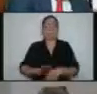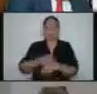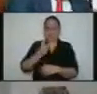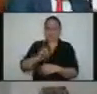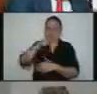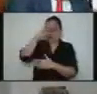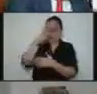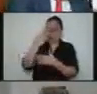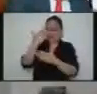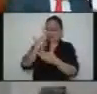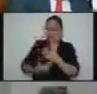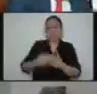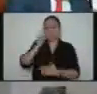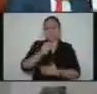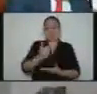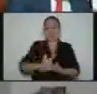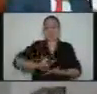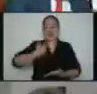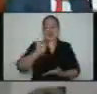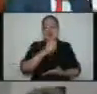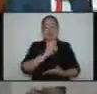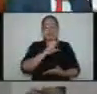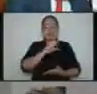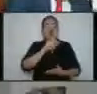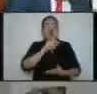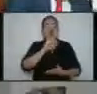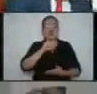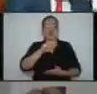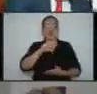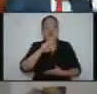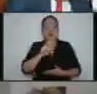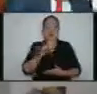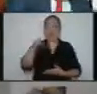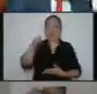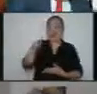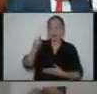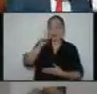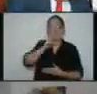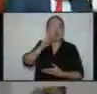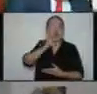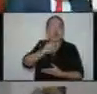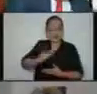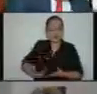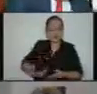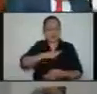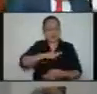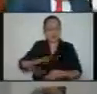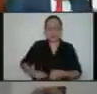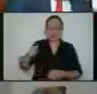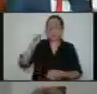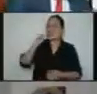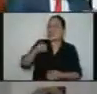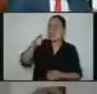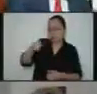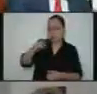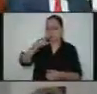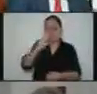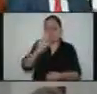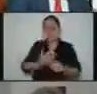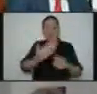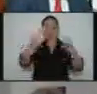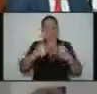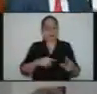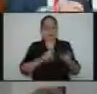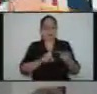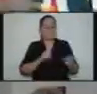grave e ordinaria, conducta de la que ella es responsable. 2. La imagen de la presidenta